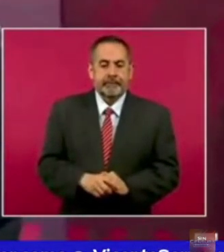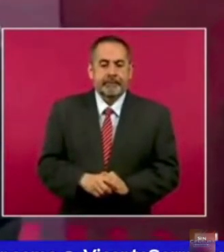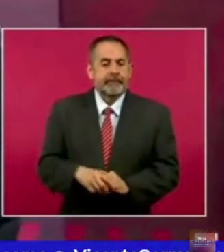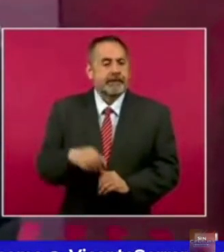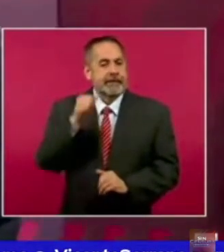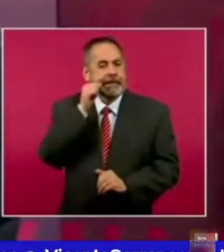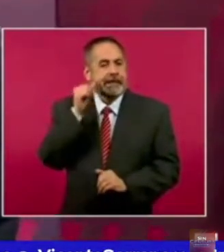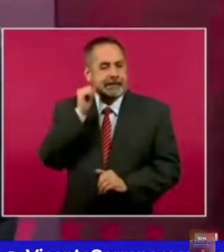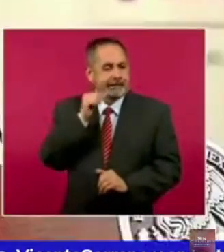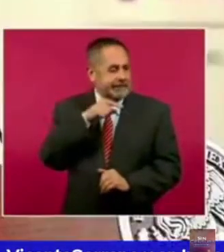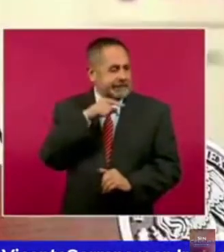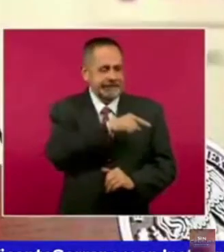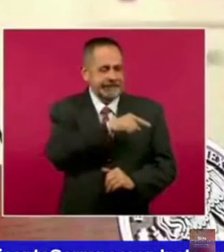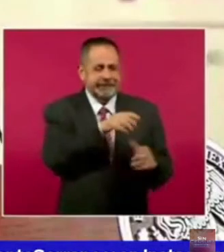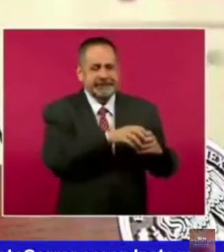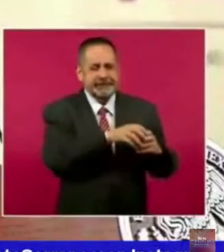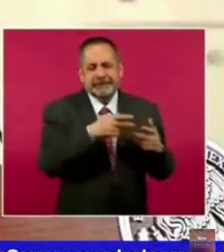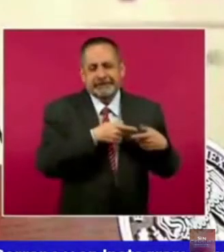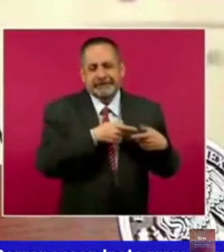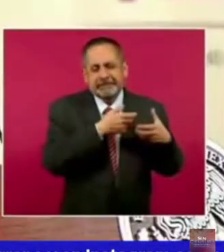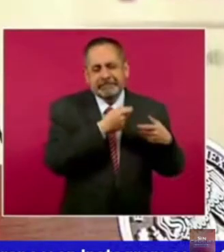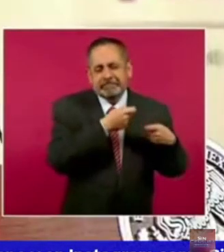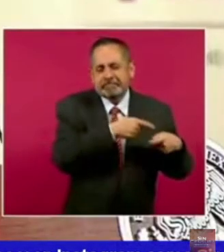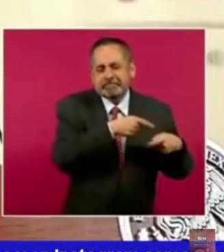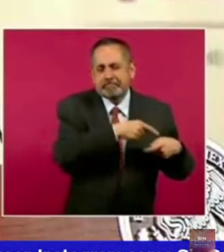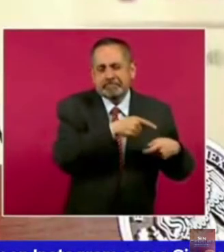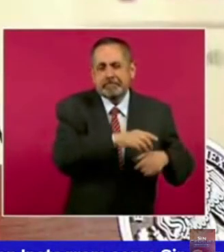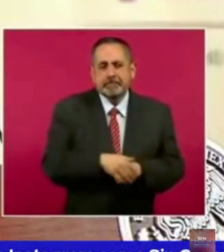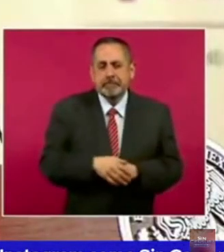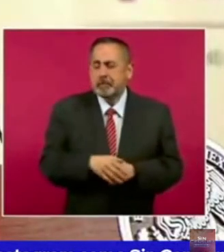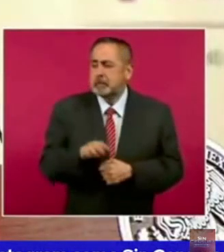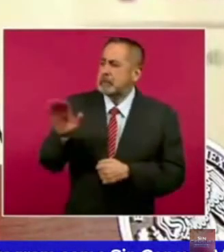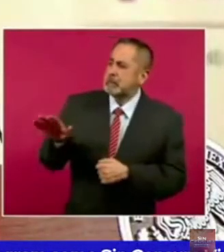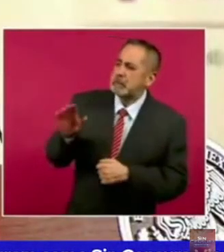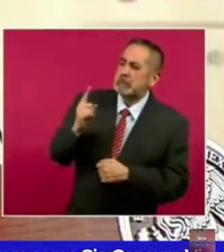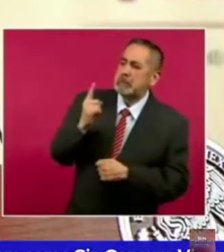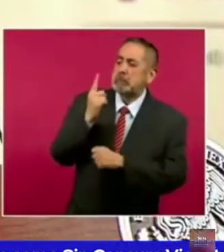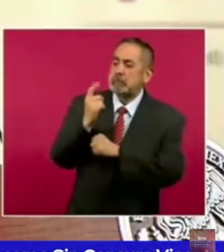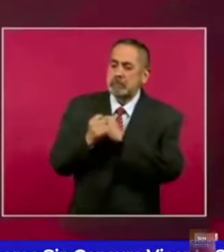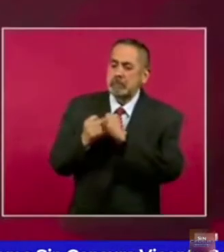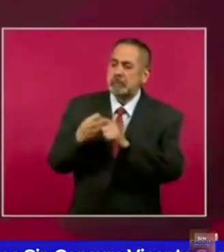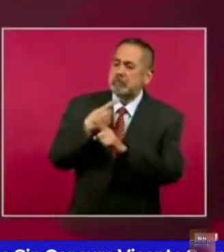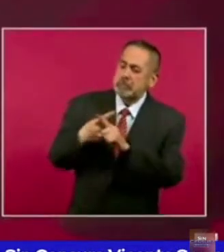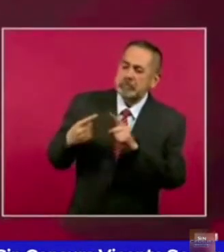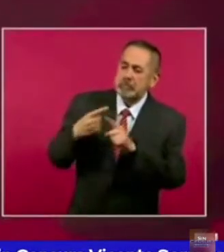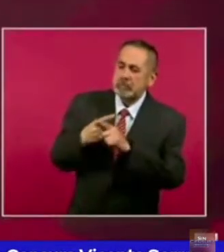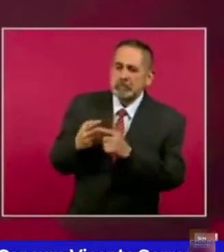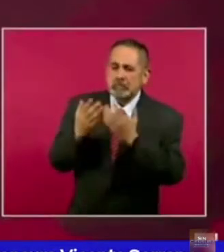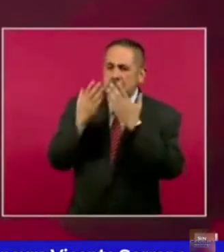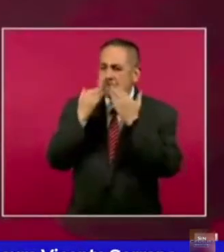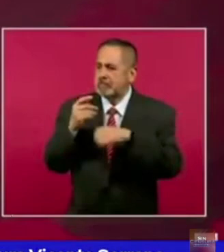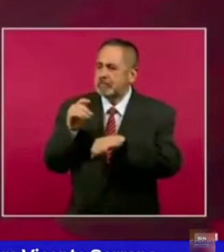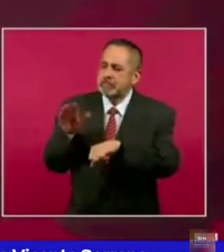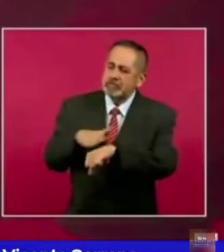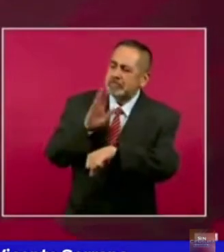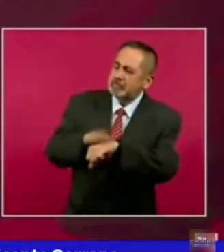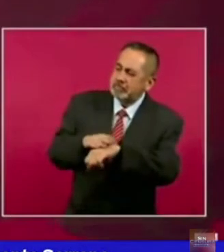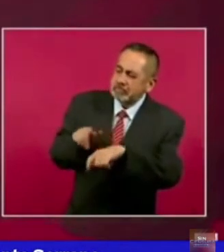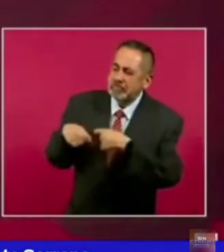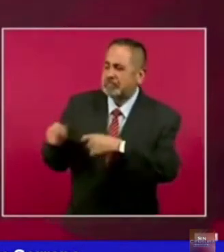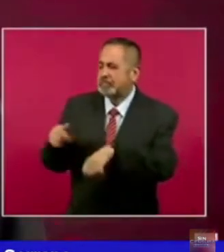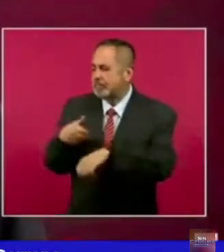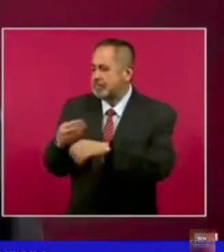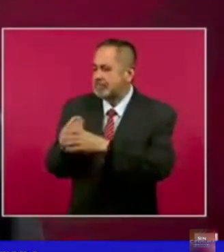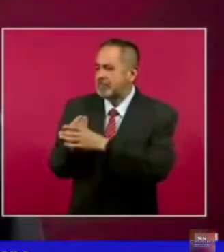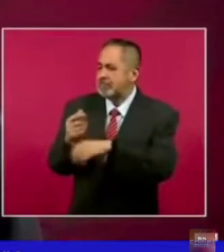simpatizante del conservadurismo decía, llevamos 1 año y medio sin lograr la categoría 1, porque